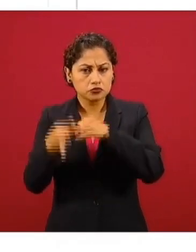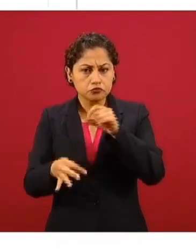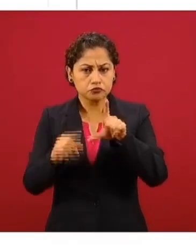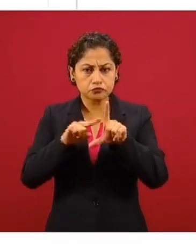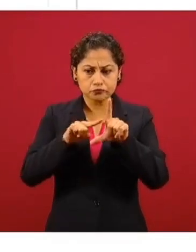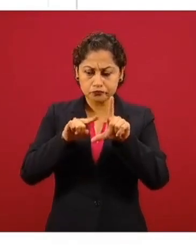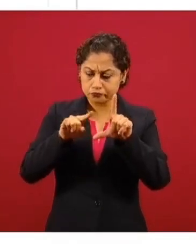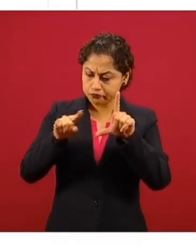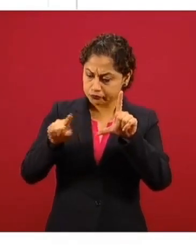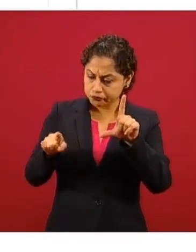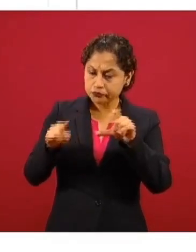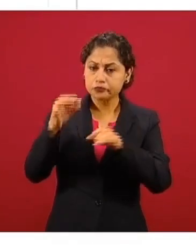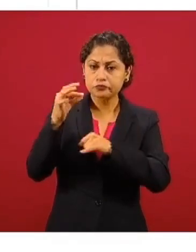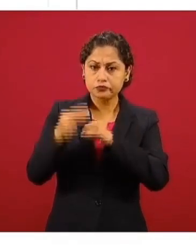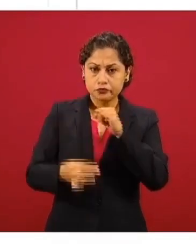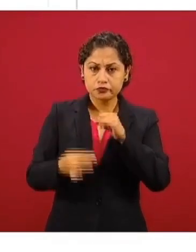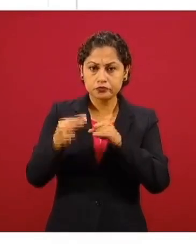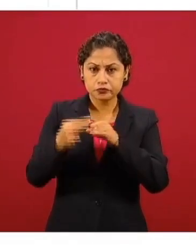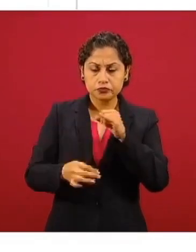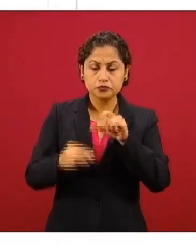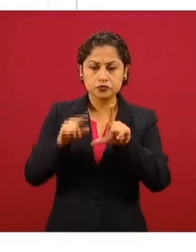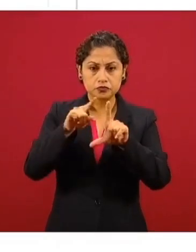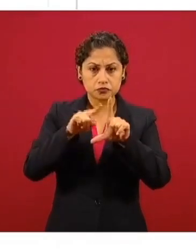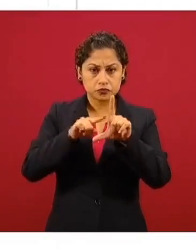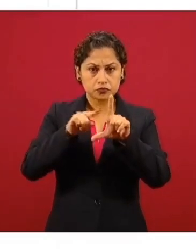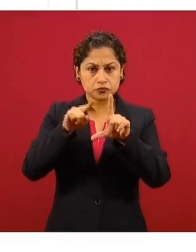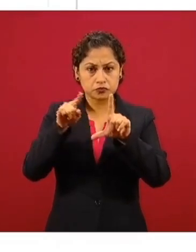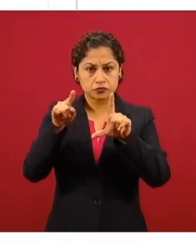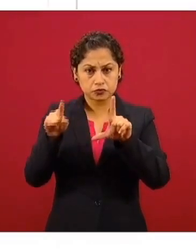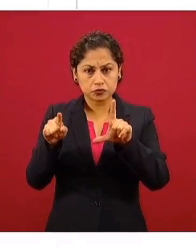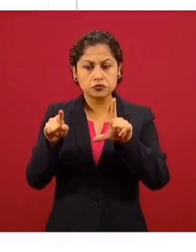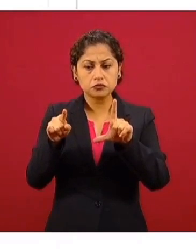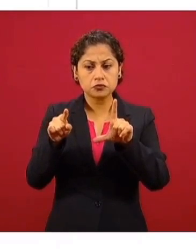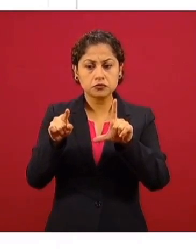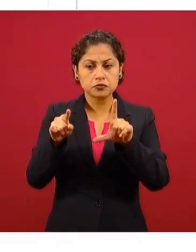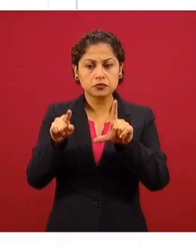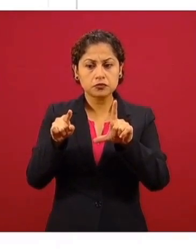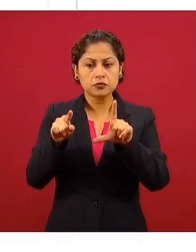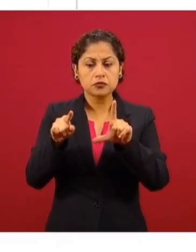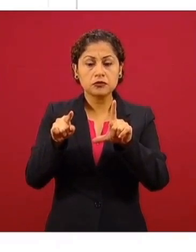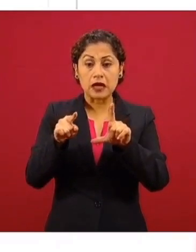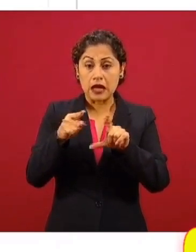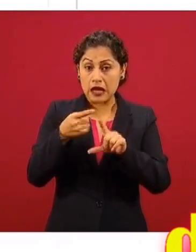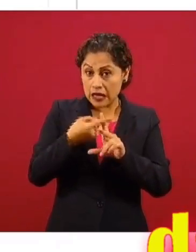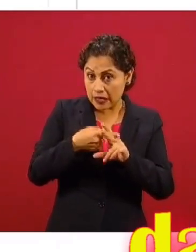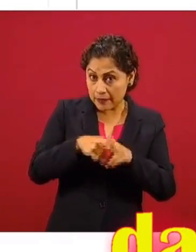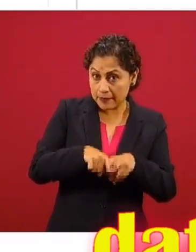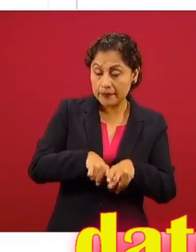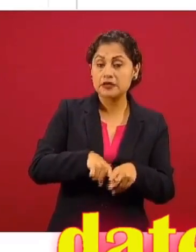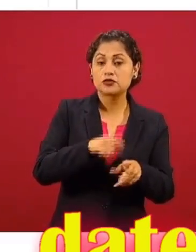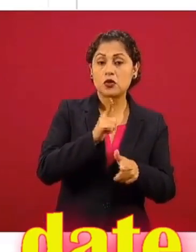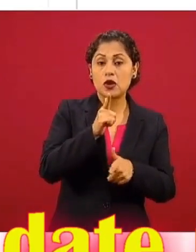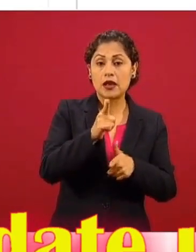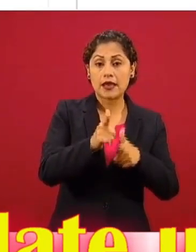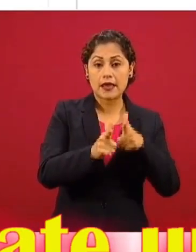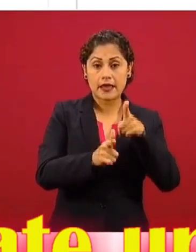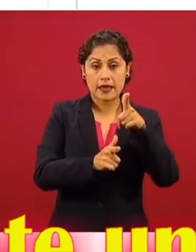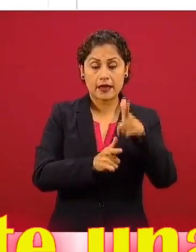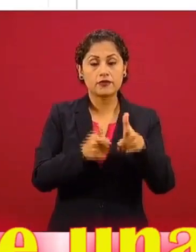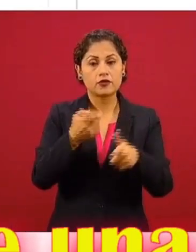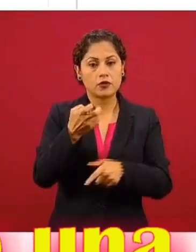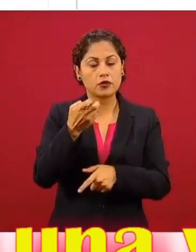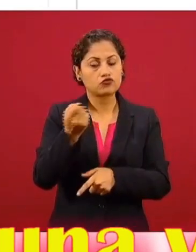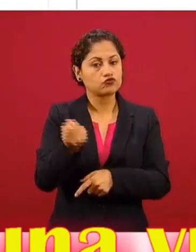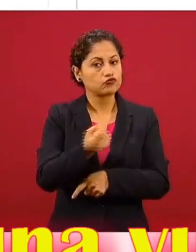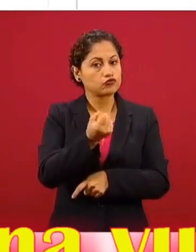parte baja de la curva, perdón, de la gráfica, y se puede ver una curva que empezó muy lenta desde el inicio. Esto fue afortunado